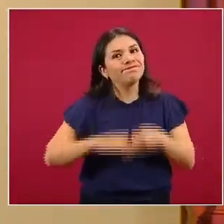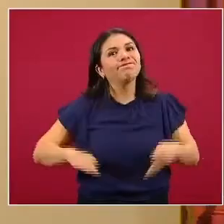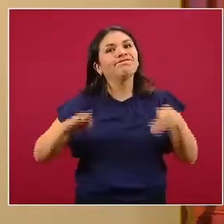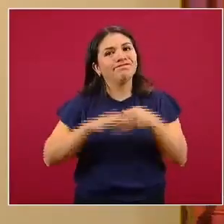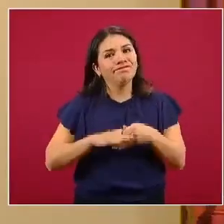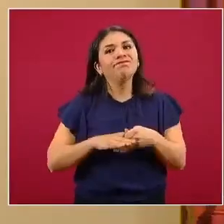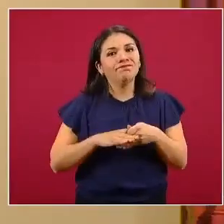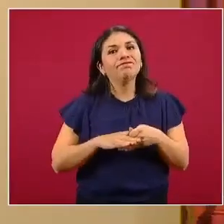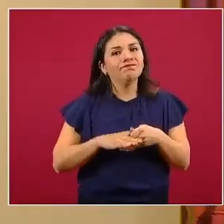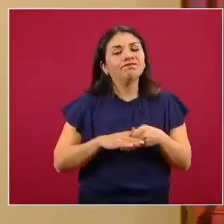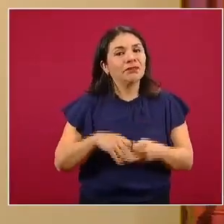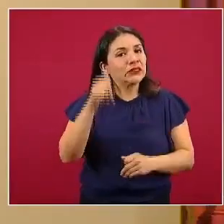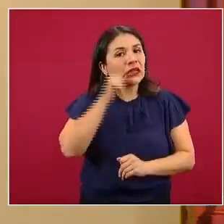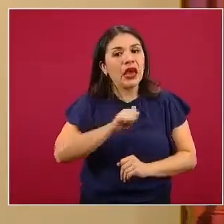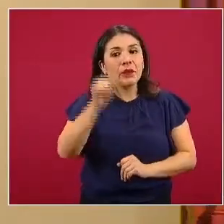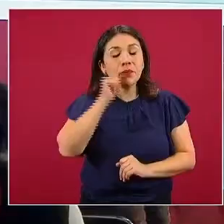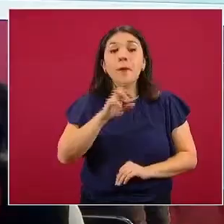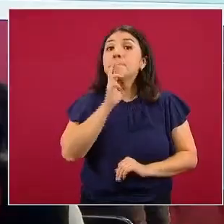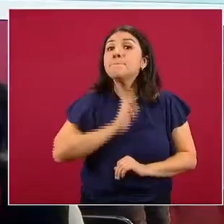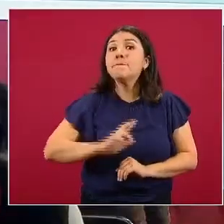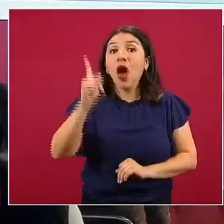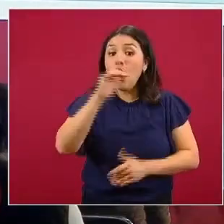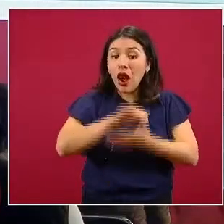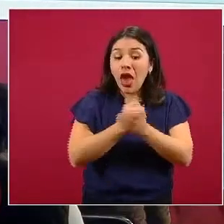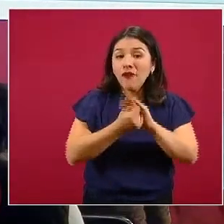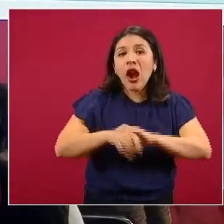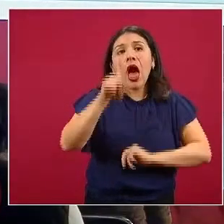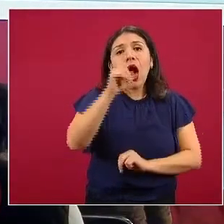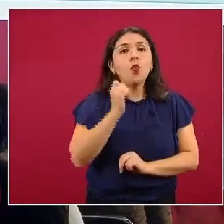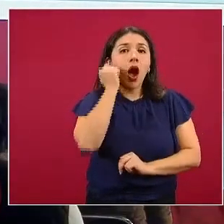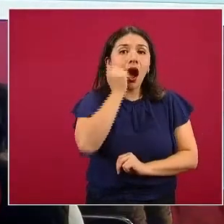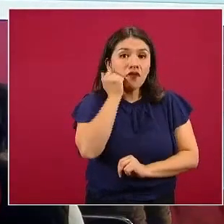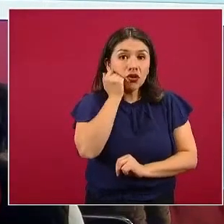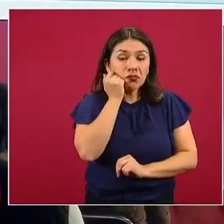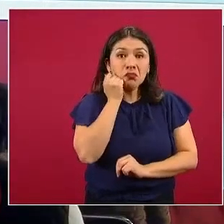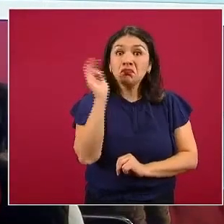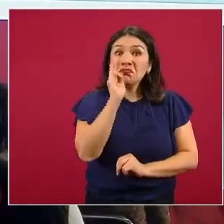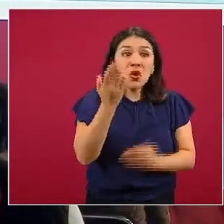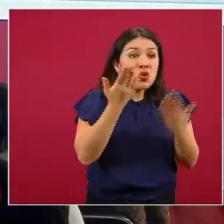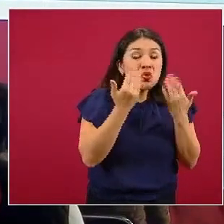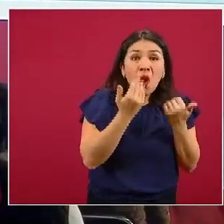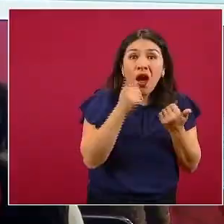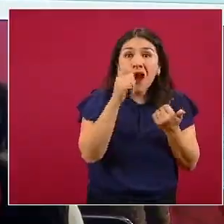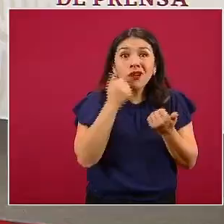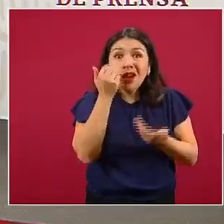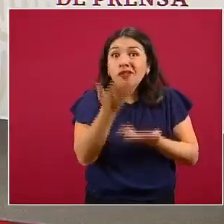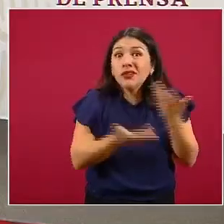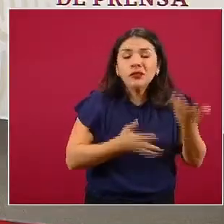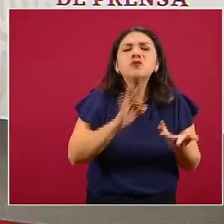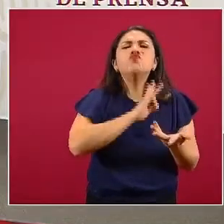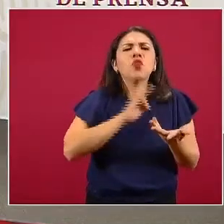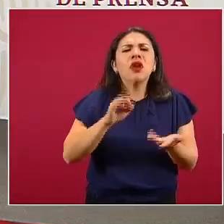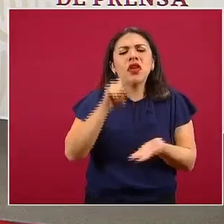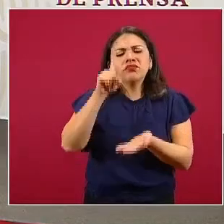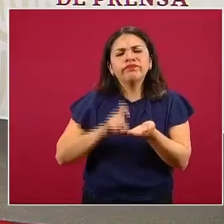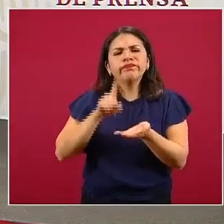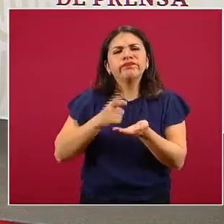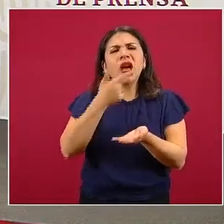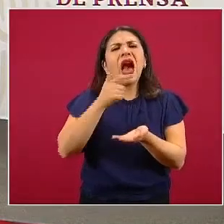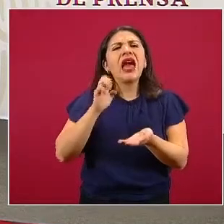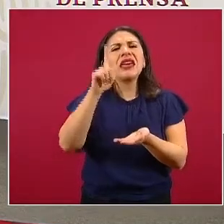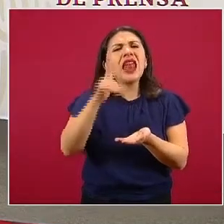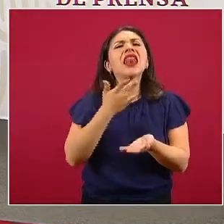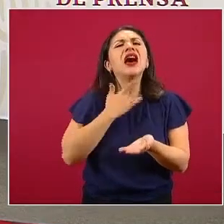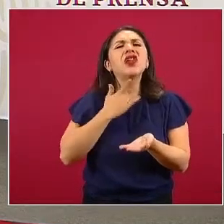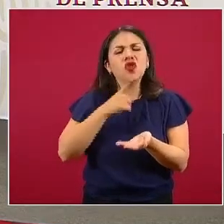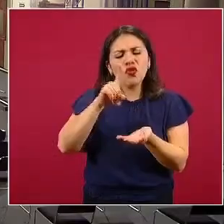de manos de manera permanente, preferentemente con agua y jabón. Si no tenemos a la mano un lavamanos, pues bueno, podemos hacer